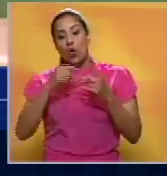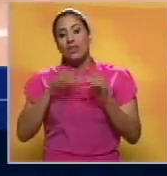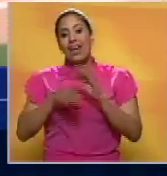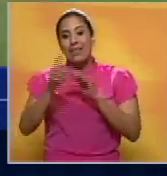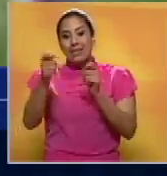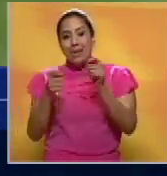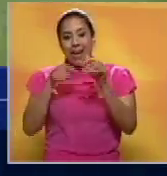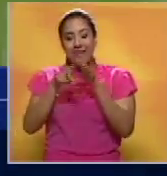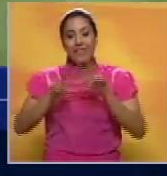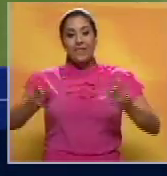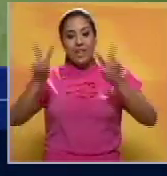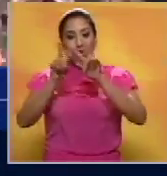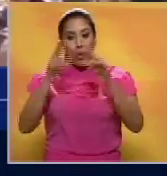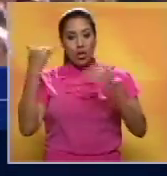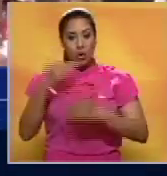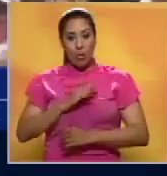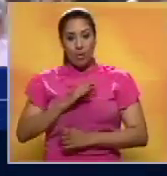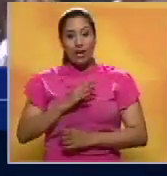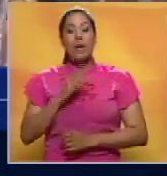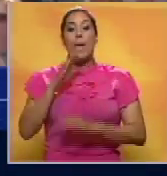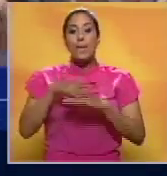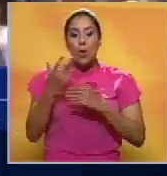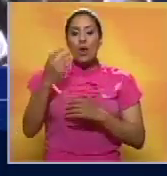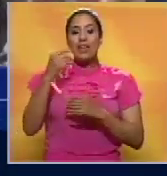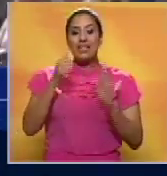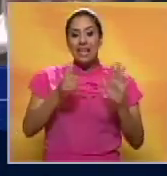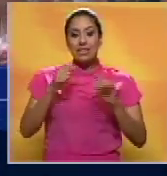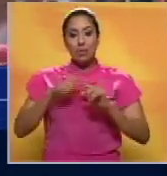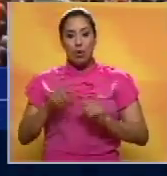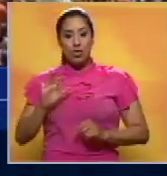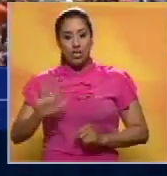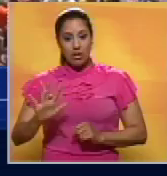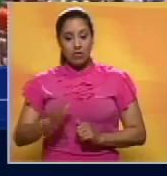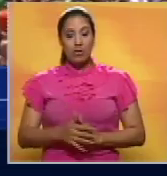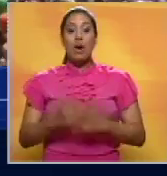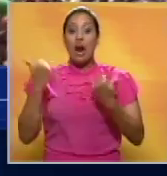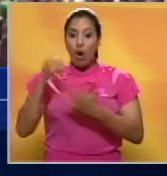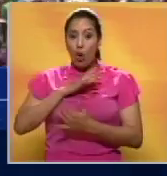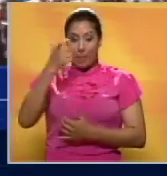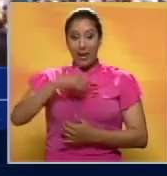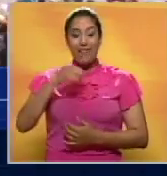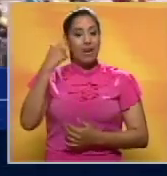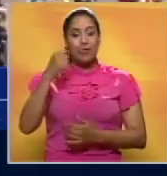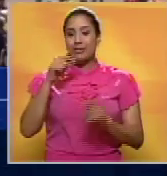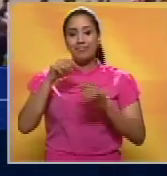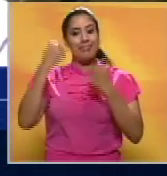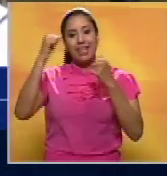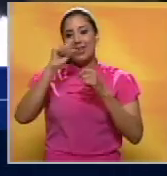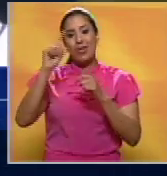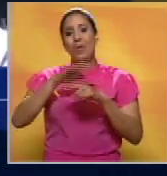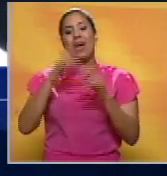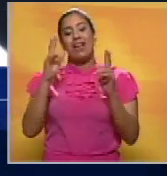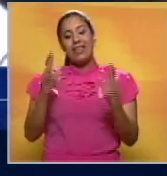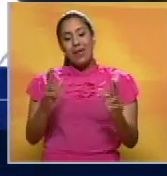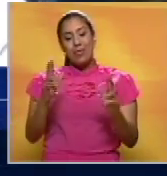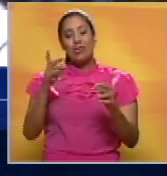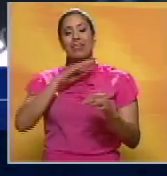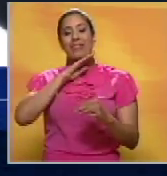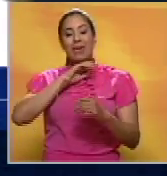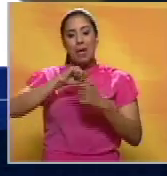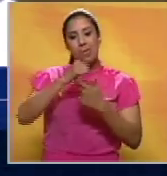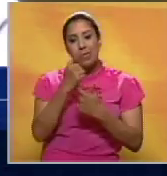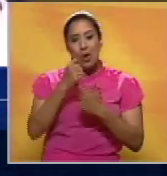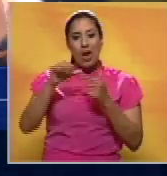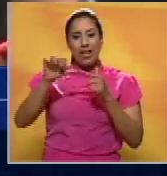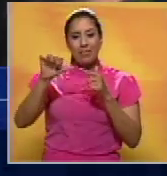boleto recibido en la victoria de Detroit sobre Baltimore, 6 carreras por 5. Miguel Cabrera no vio acción y sigue recuperándose de una